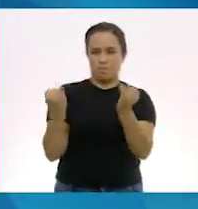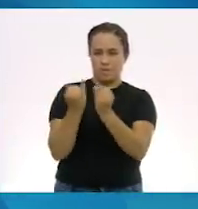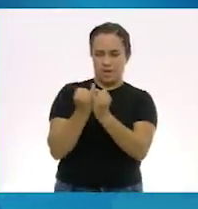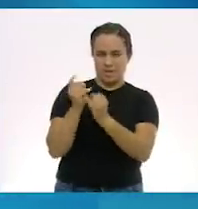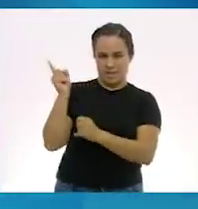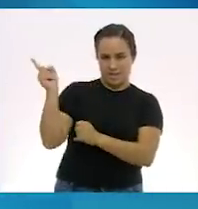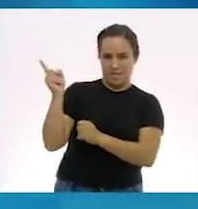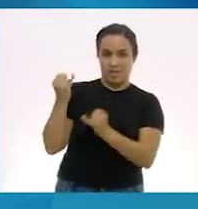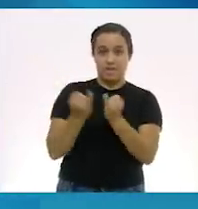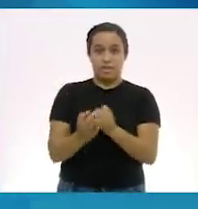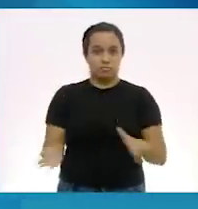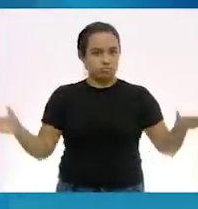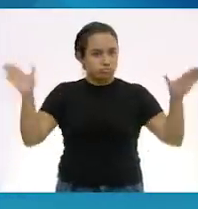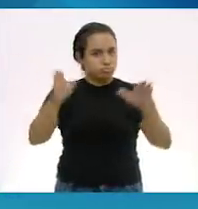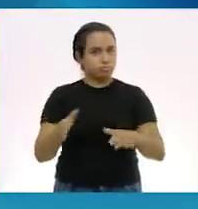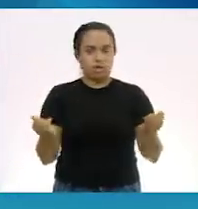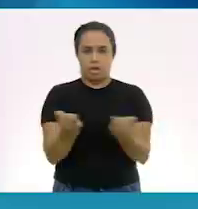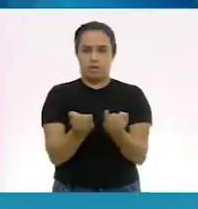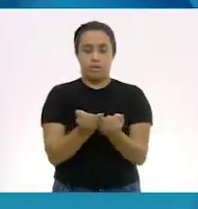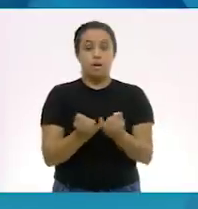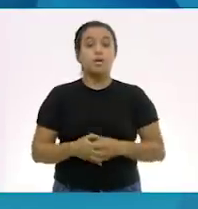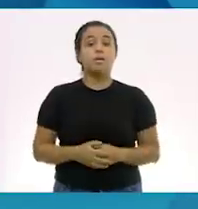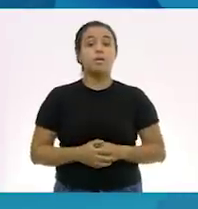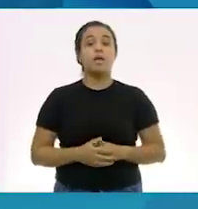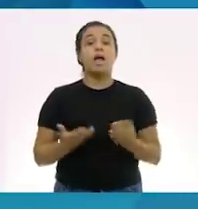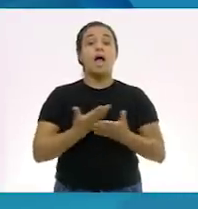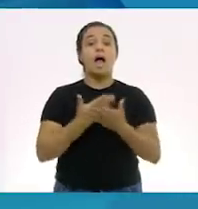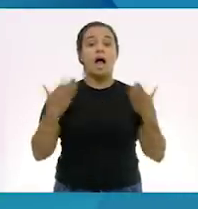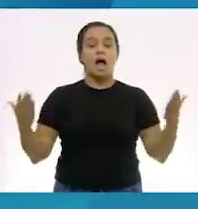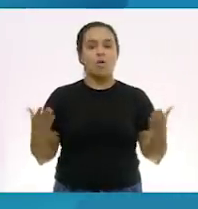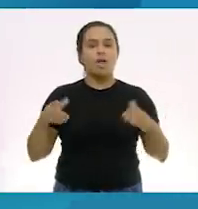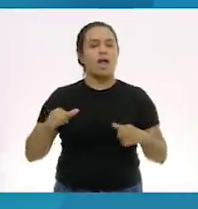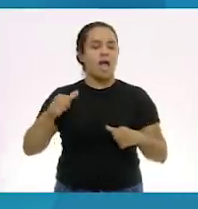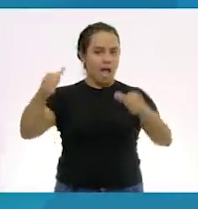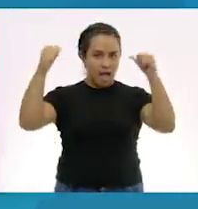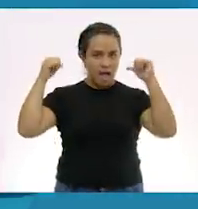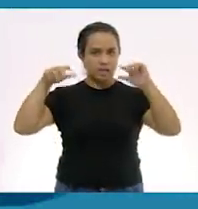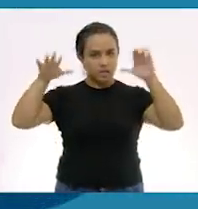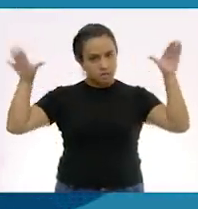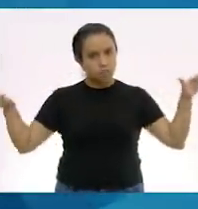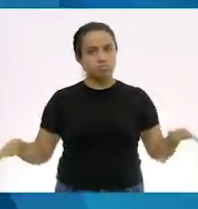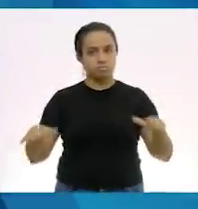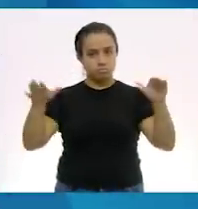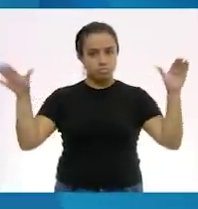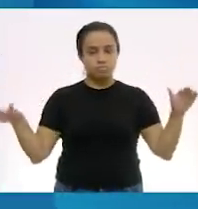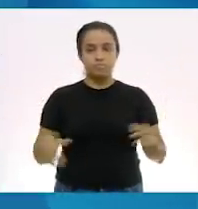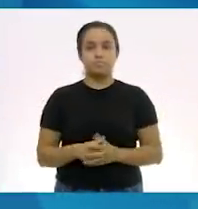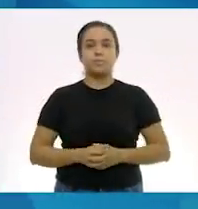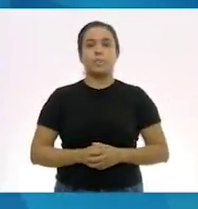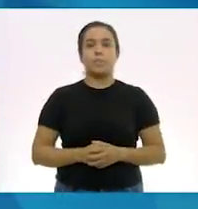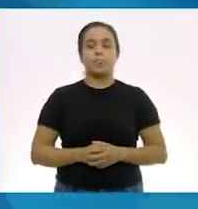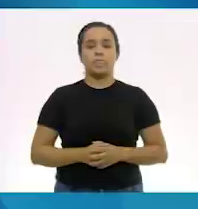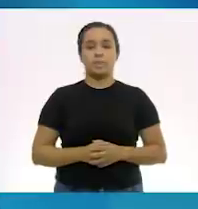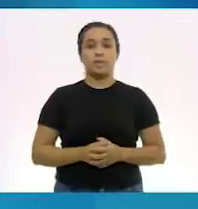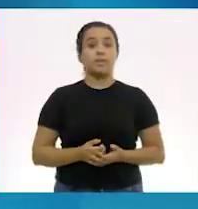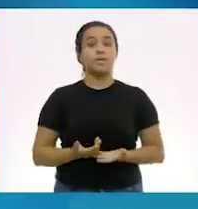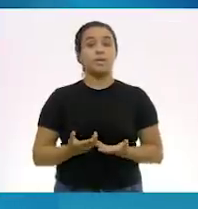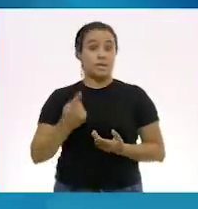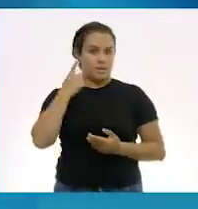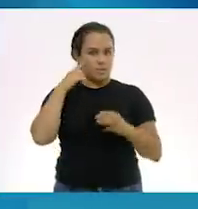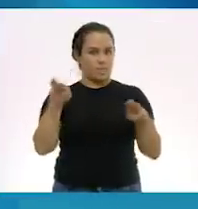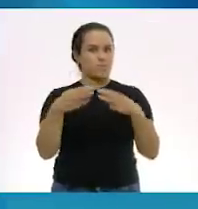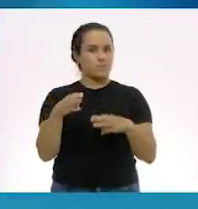hombros. Ahora vamos a mover los hombros con círculos hacia atrás. Círculos grandes, grandes, pero solo los hombros,